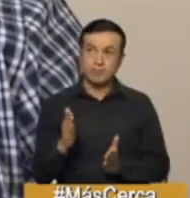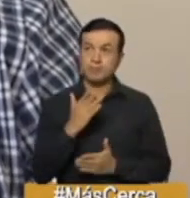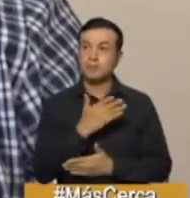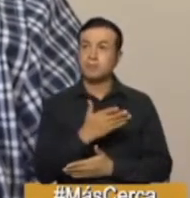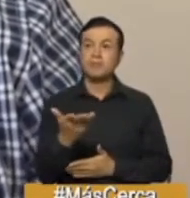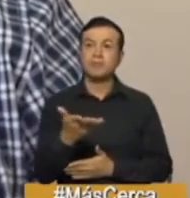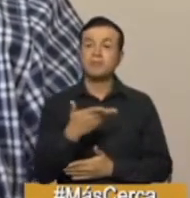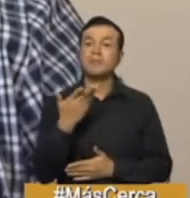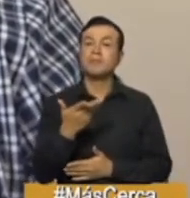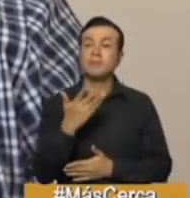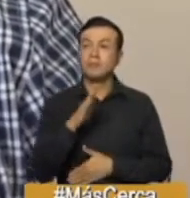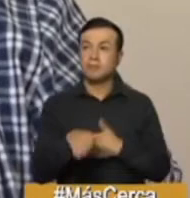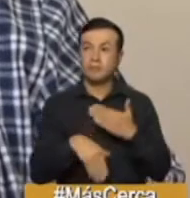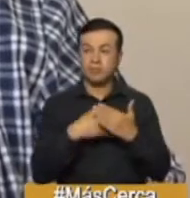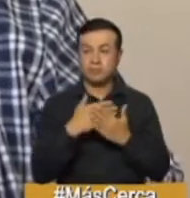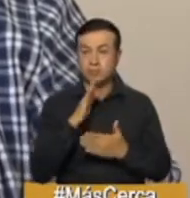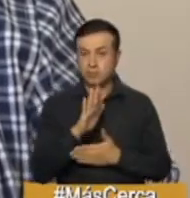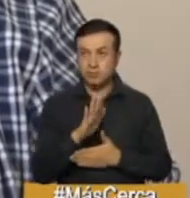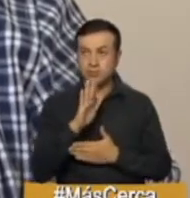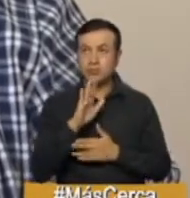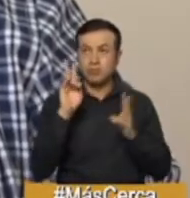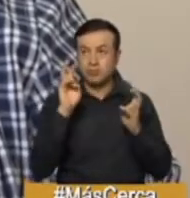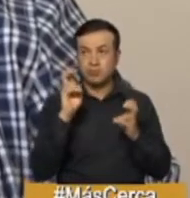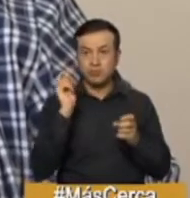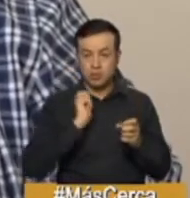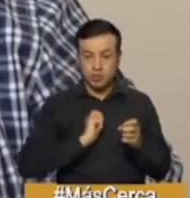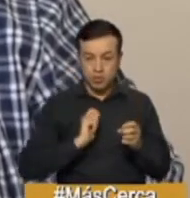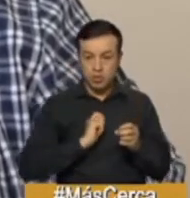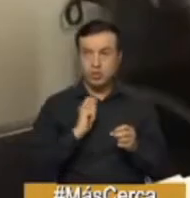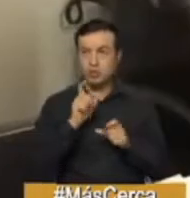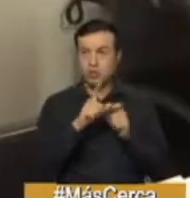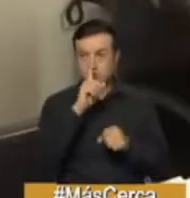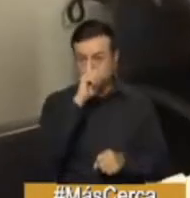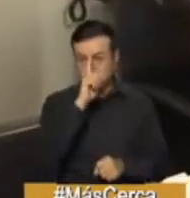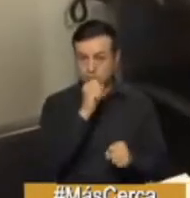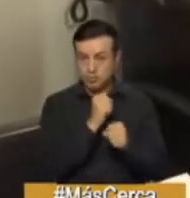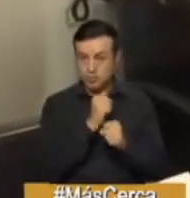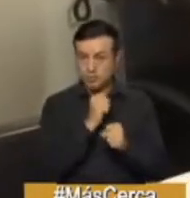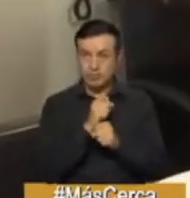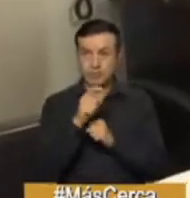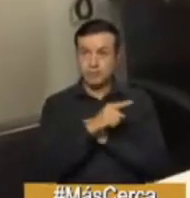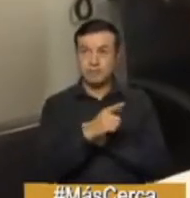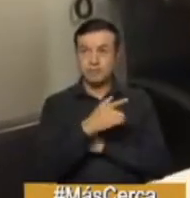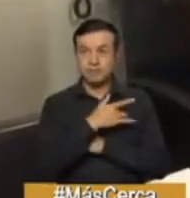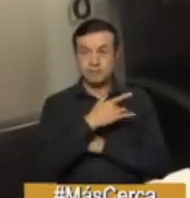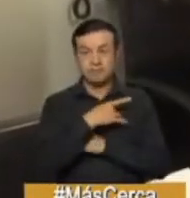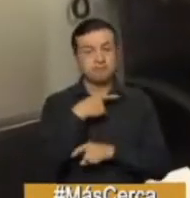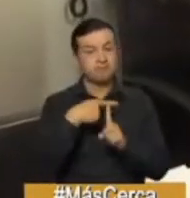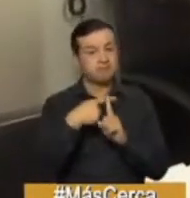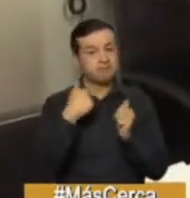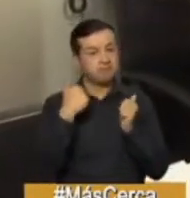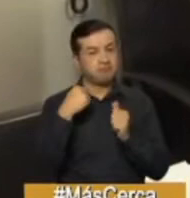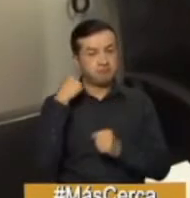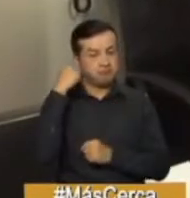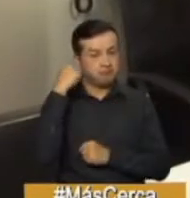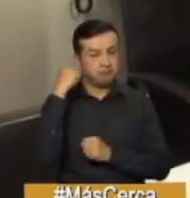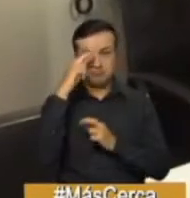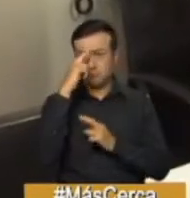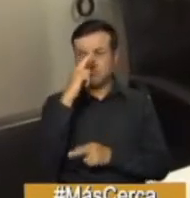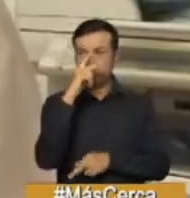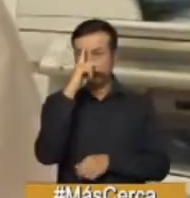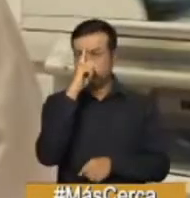y todos sus asuntos de renumeración es del personal los empleados miran como un avance en los derechos de los